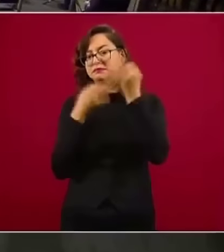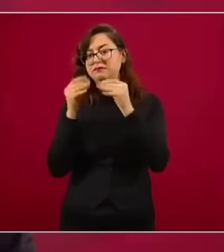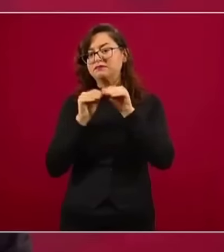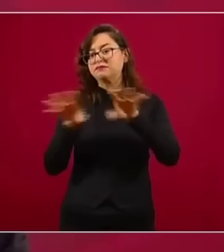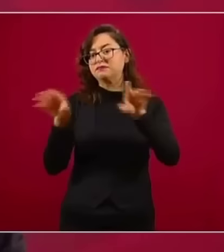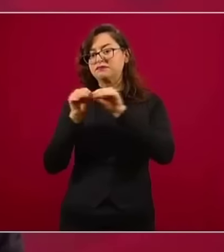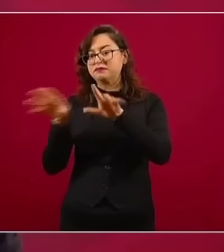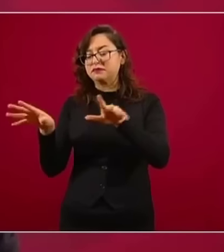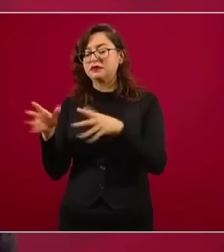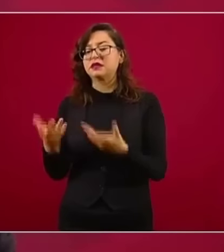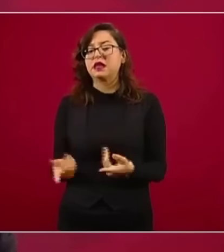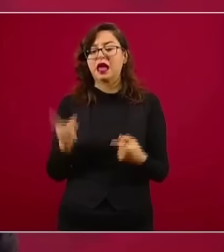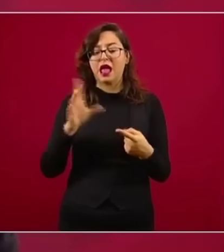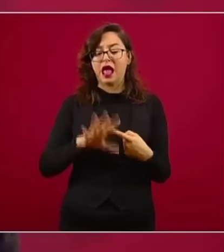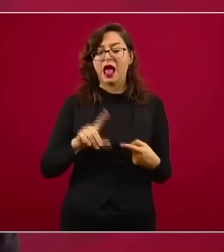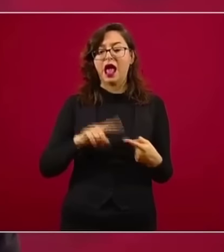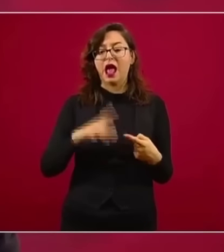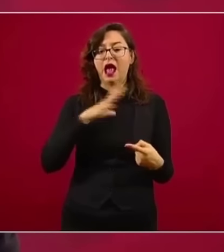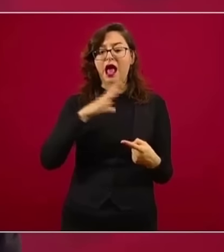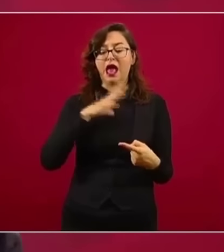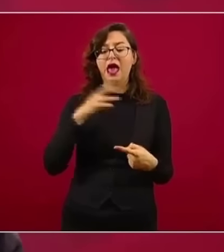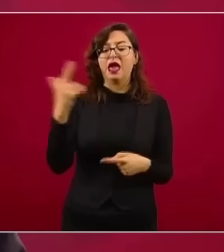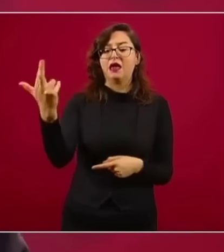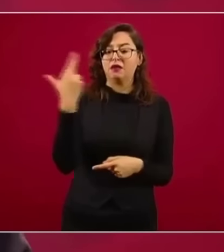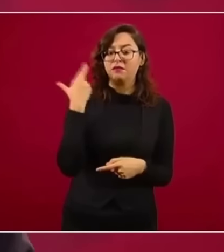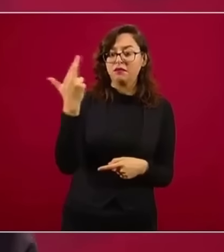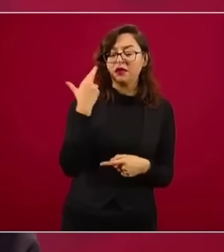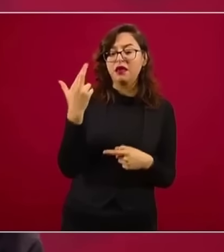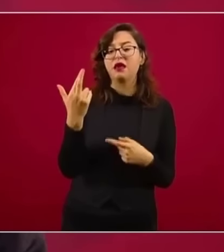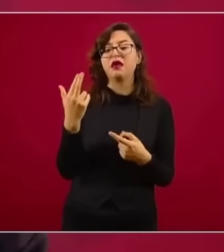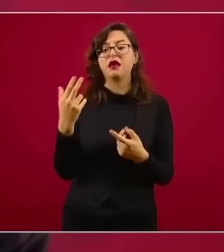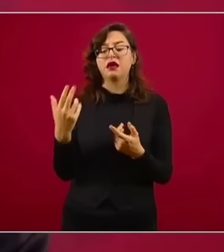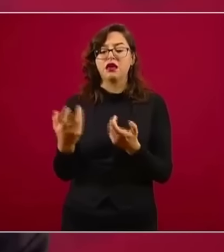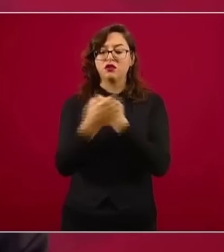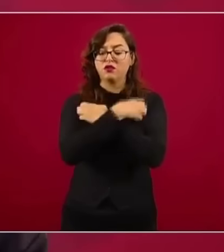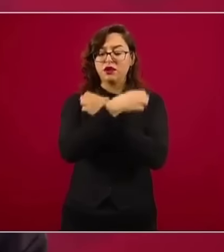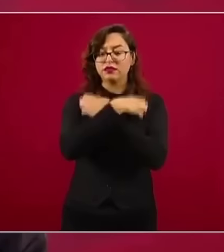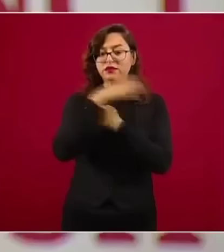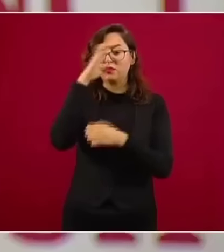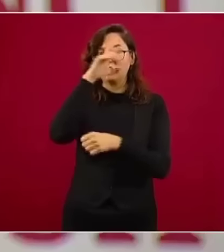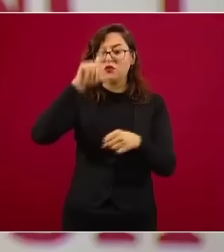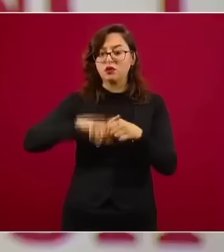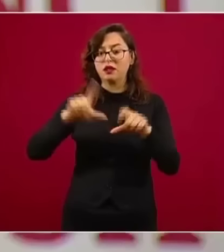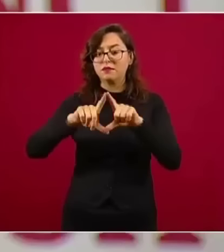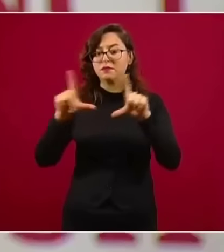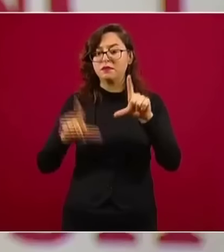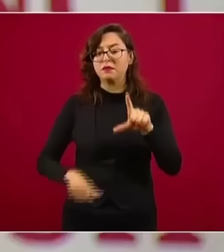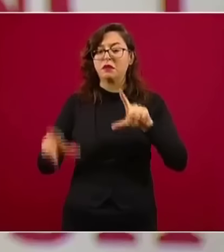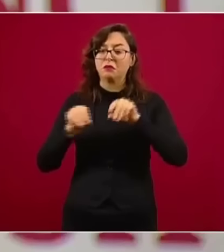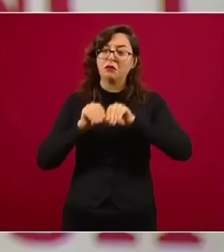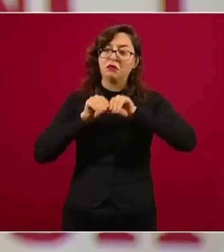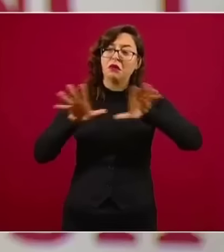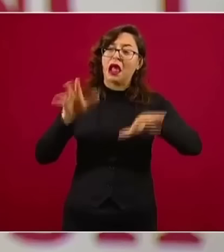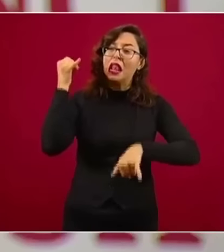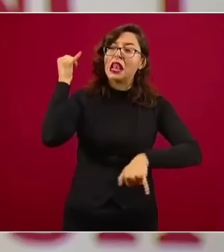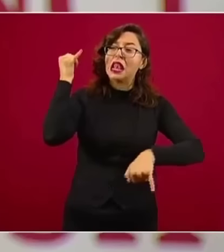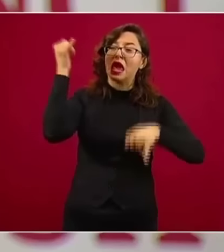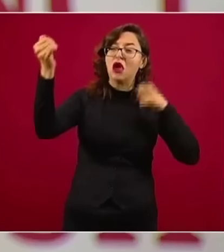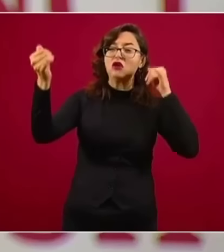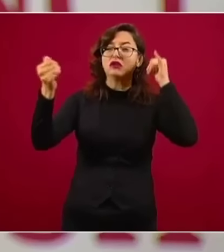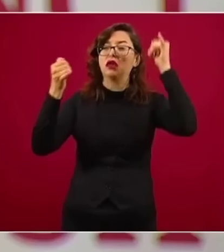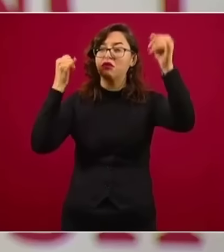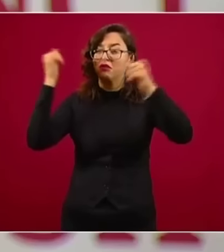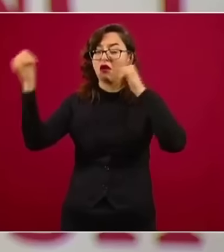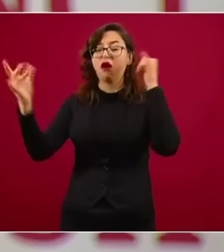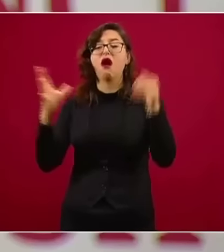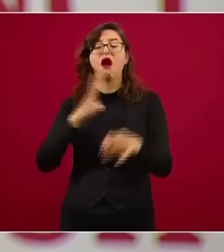la Red de Radiodifusoras y Televisoras Educativas y Culturales de México, que está llegando a los últimos rincones del país